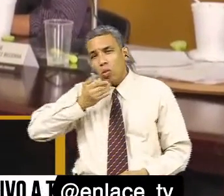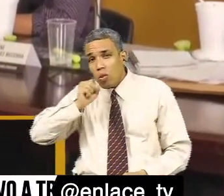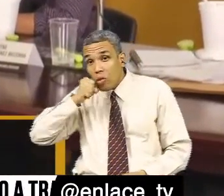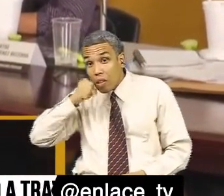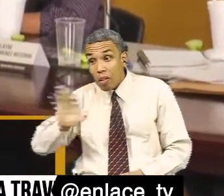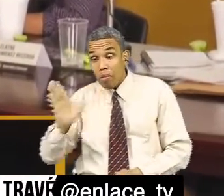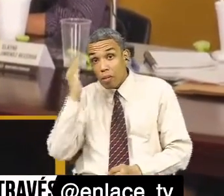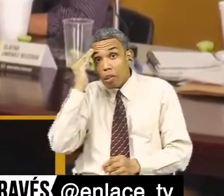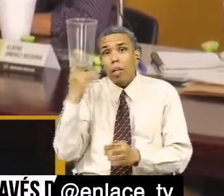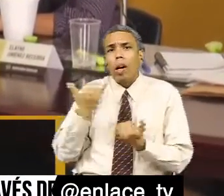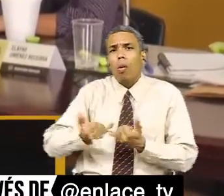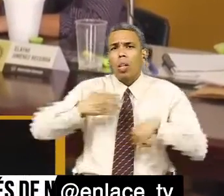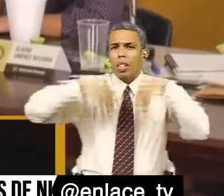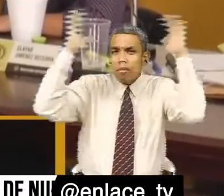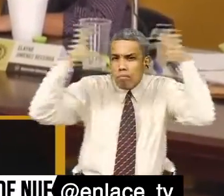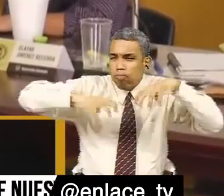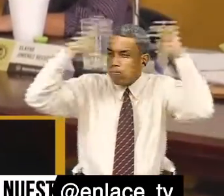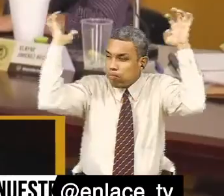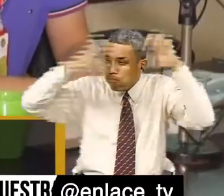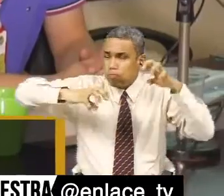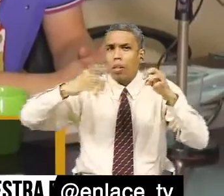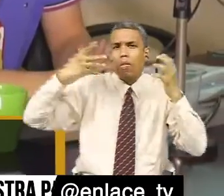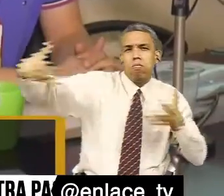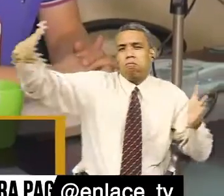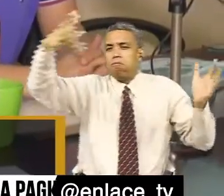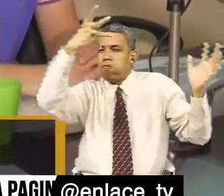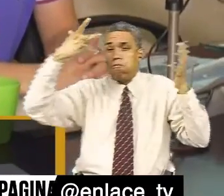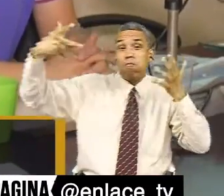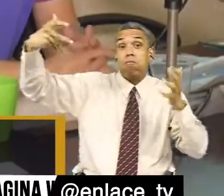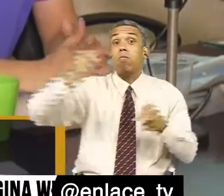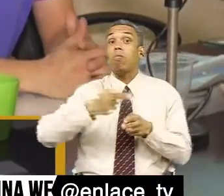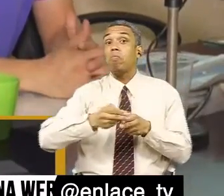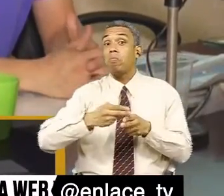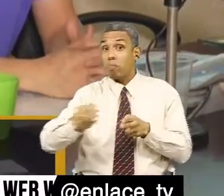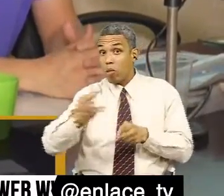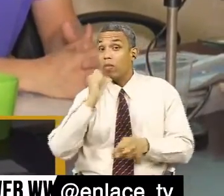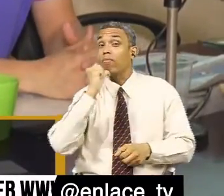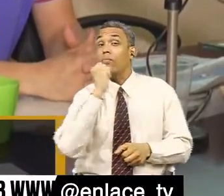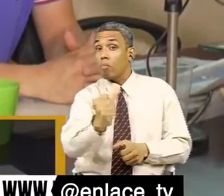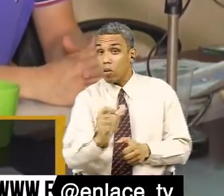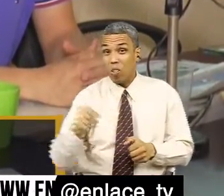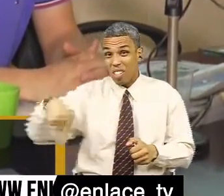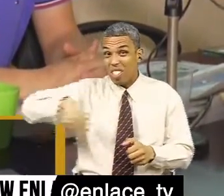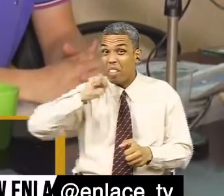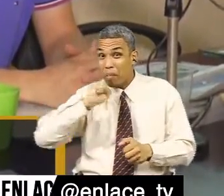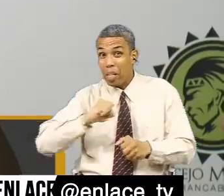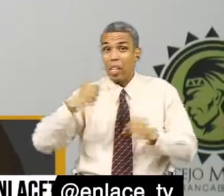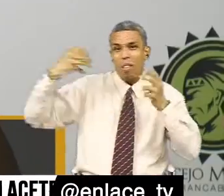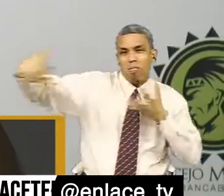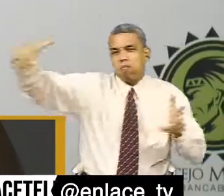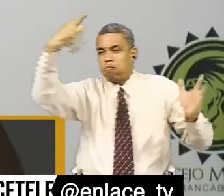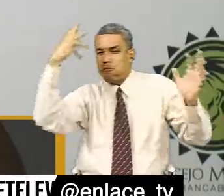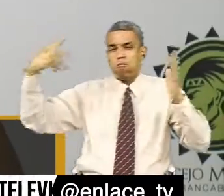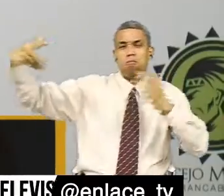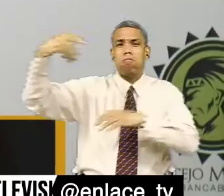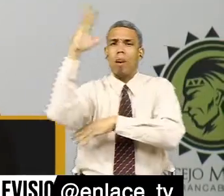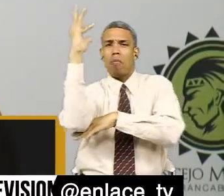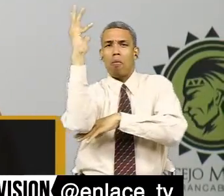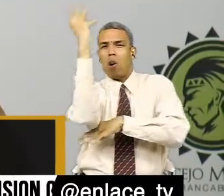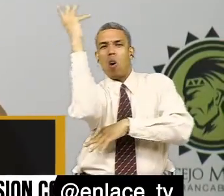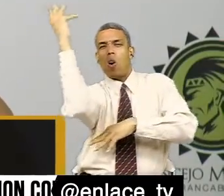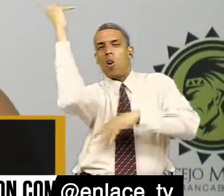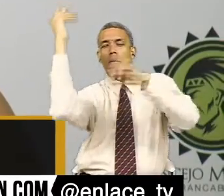próximo, ya Barranca Bermeja ha venido evidenciando fuertes vientos, fuertes lluvias, ya algunos hogares se han visto afectados, ya hay árboles caídos en la ciudad, entonces realmente tenemos que prepararnos.